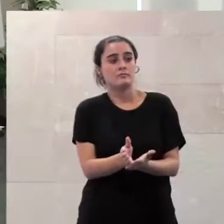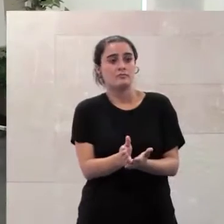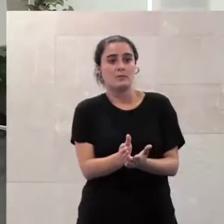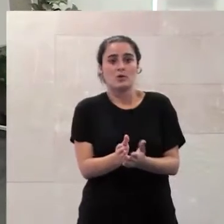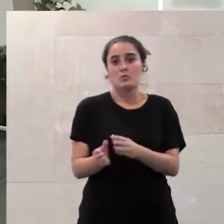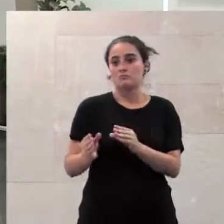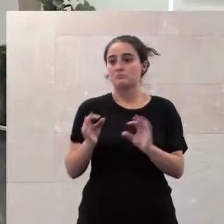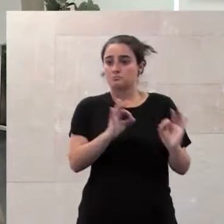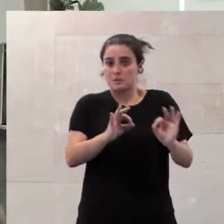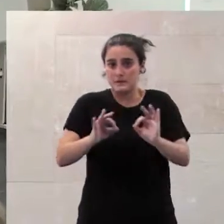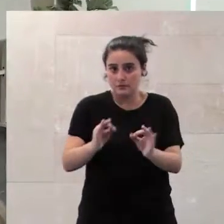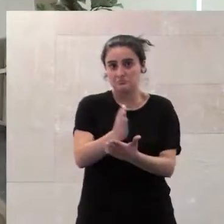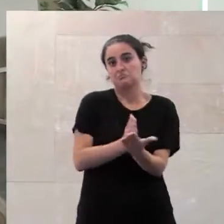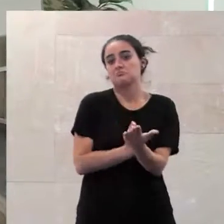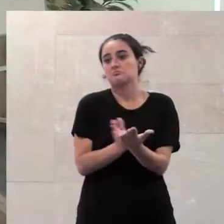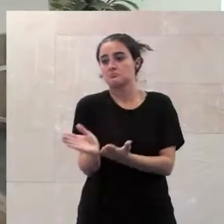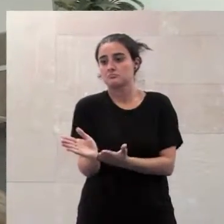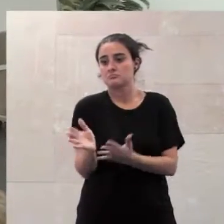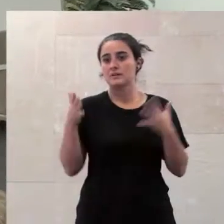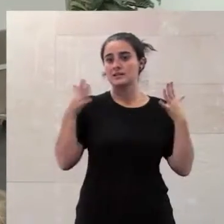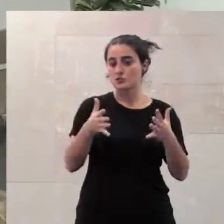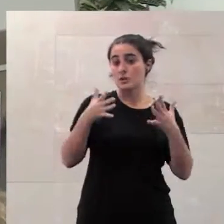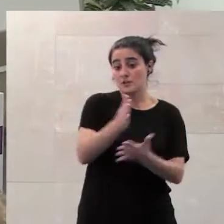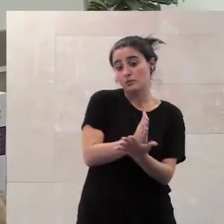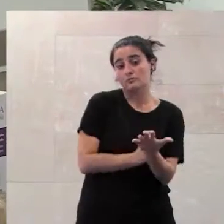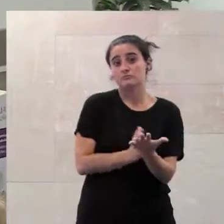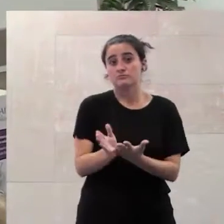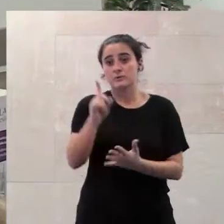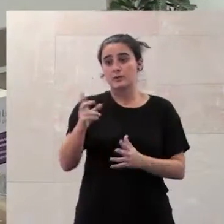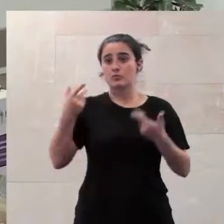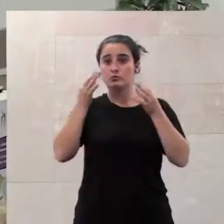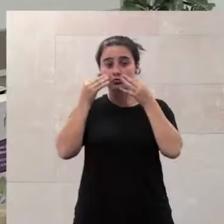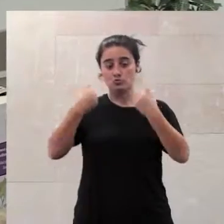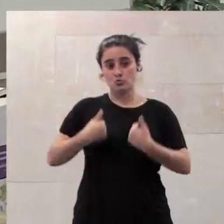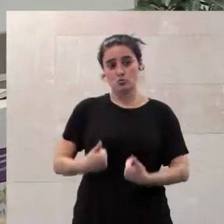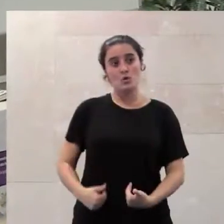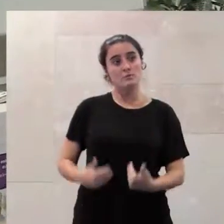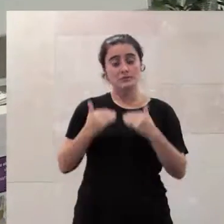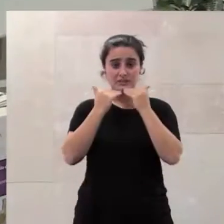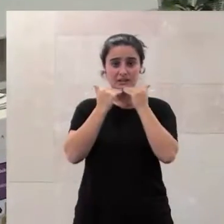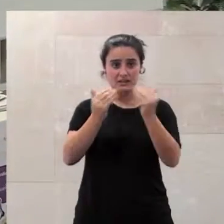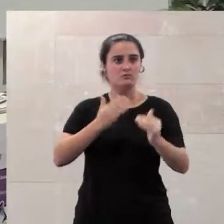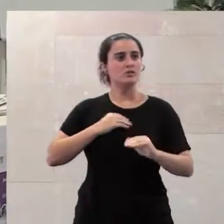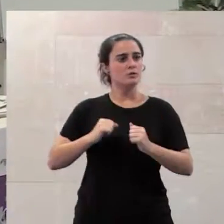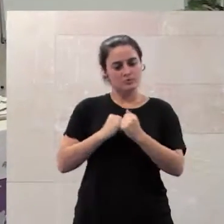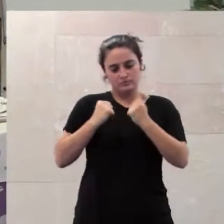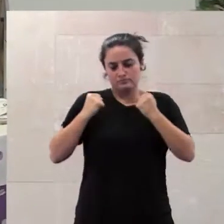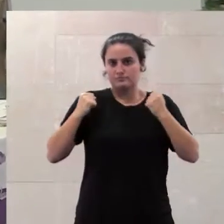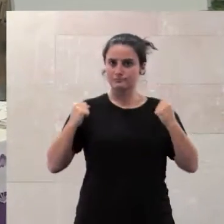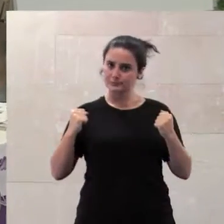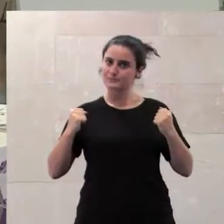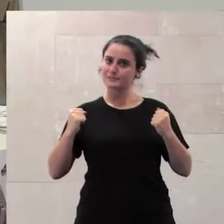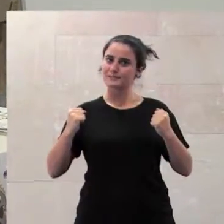coaching, y en tercer lugar también, pues bueno, cómo a través de nuestros cuerpos, ¿no?, podemos también empoderarnos